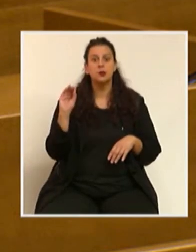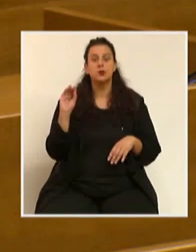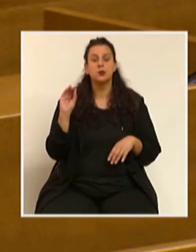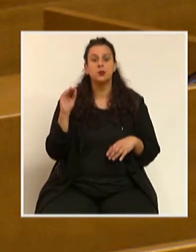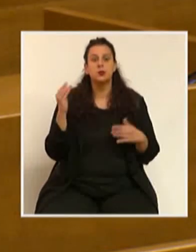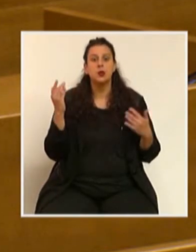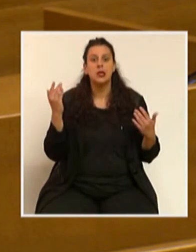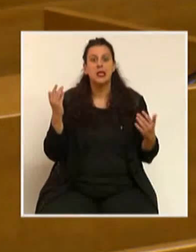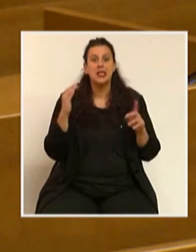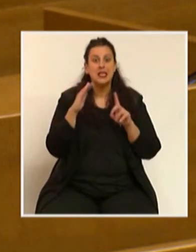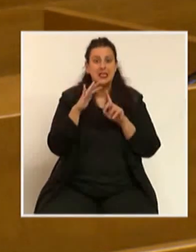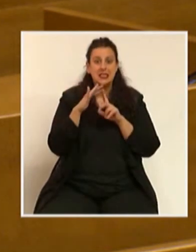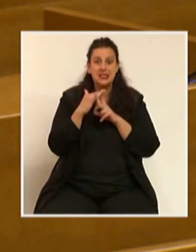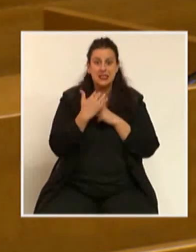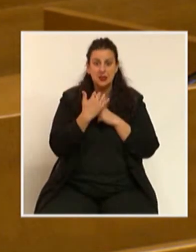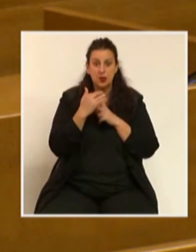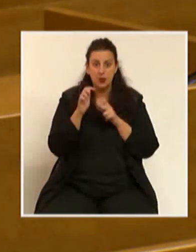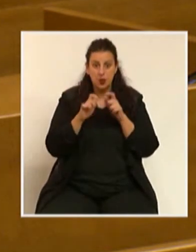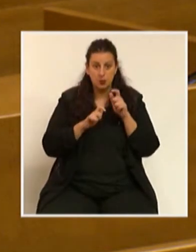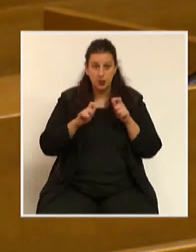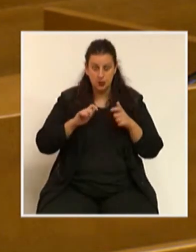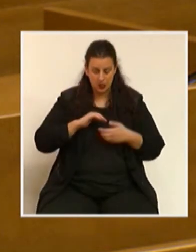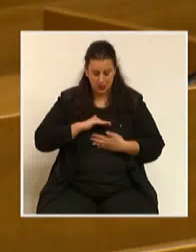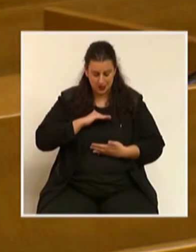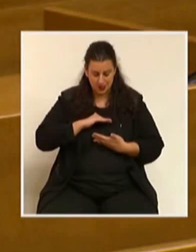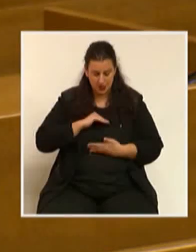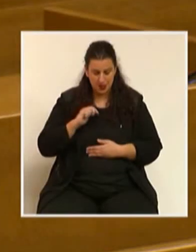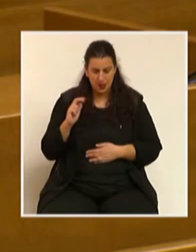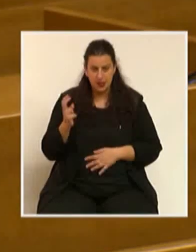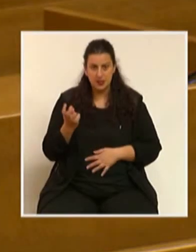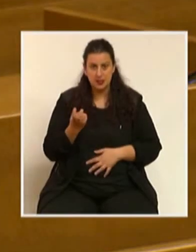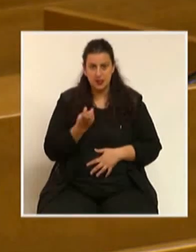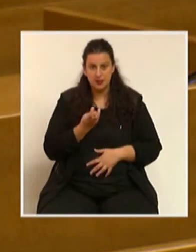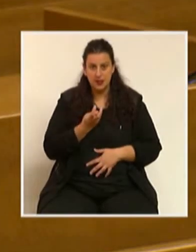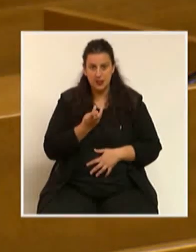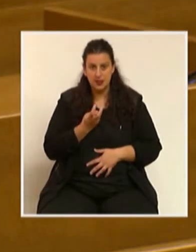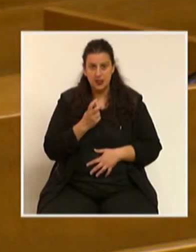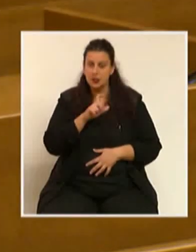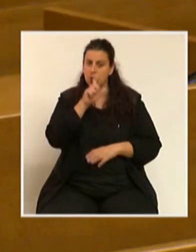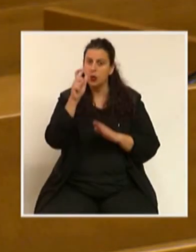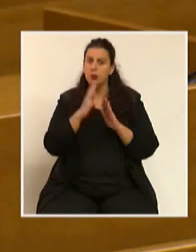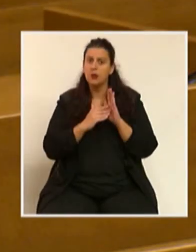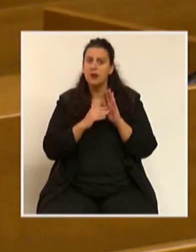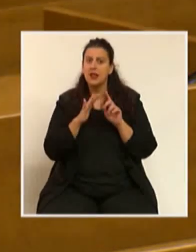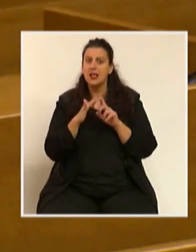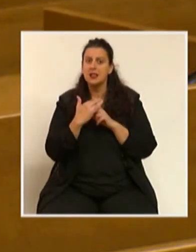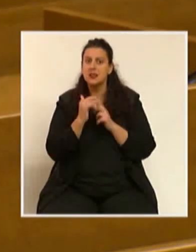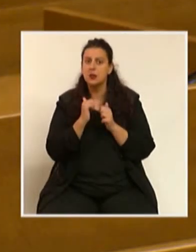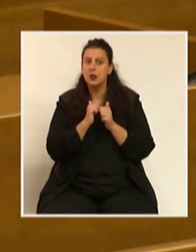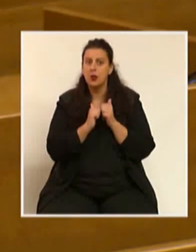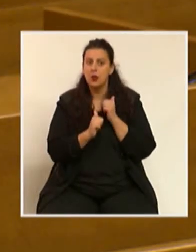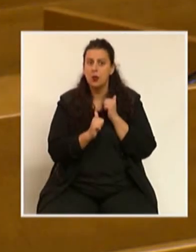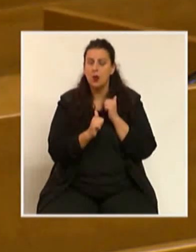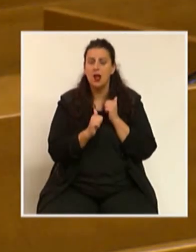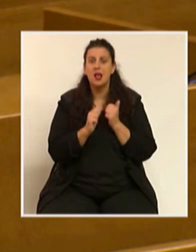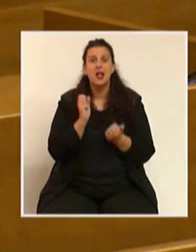¿cuál es la situación de las personas con capacidades diversas en la Comunidad Valenciana y los principales